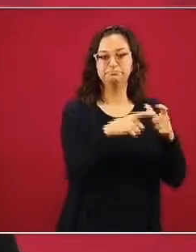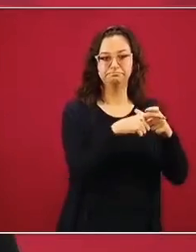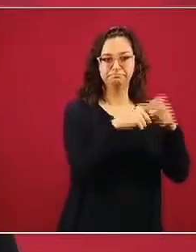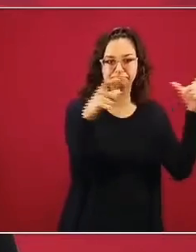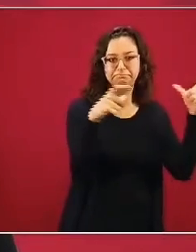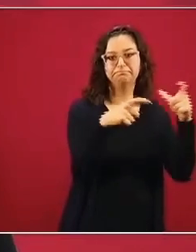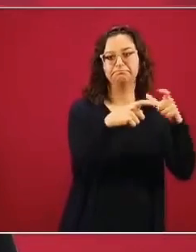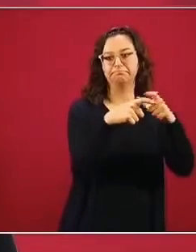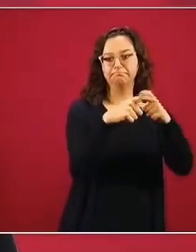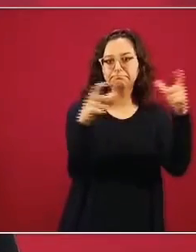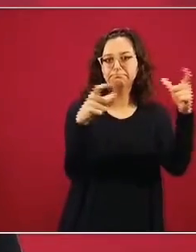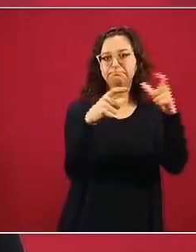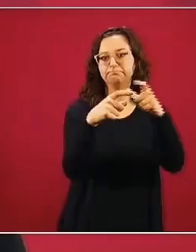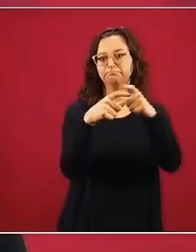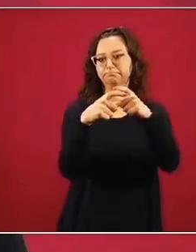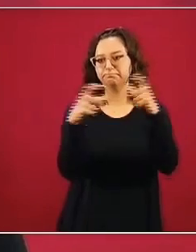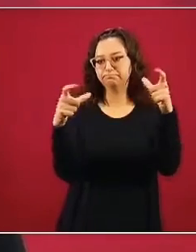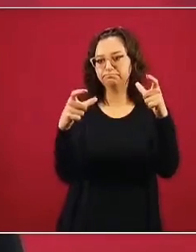incremento